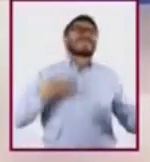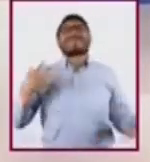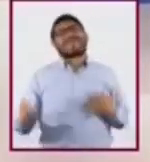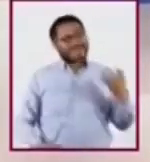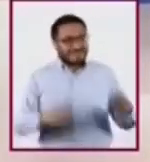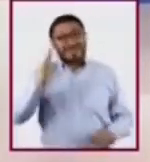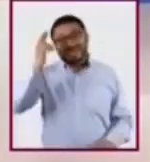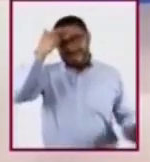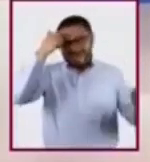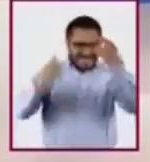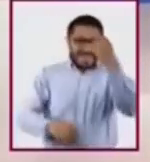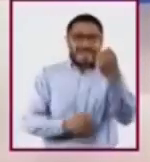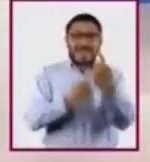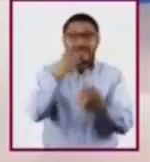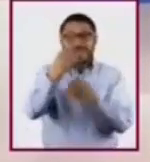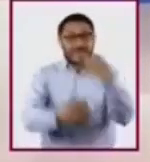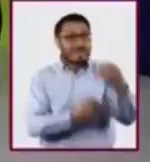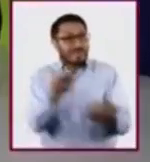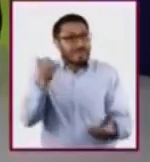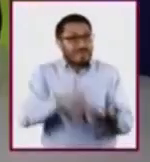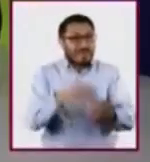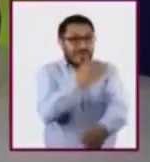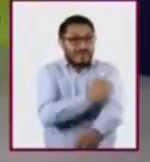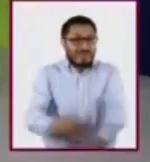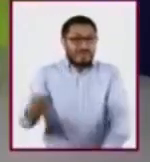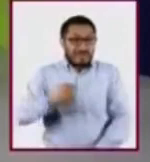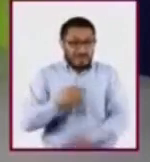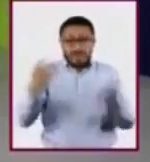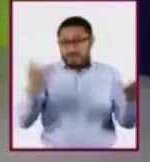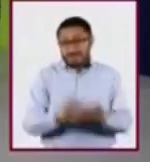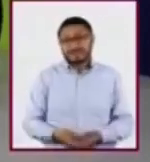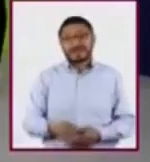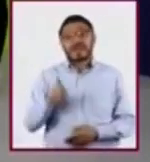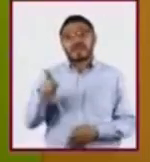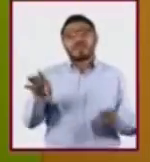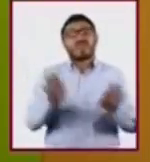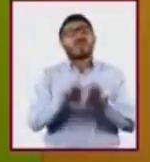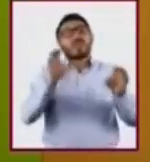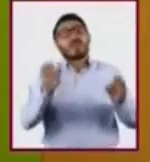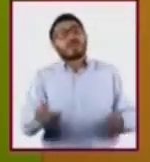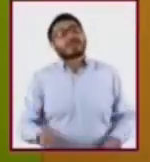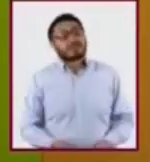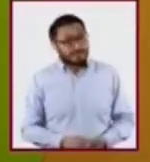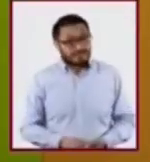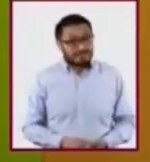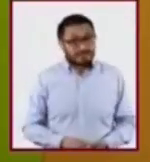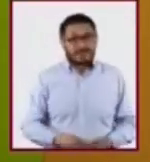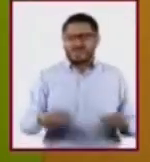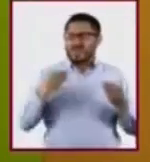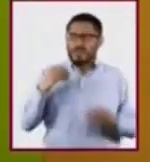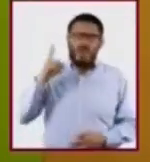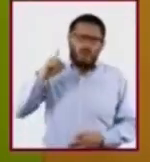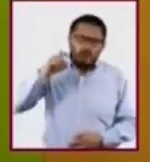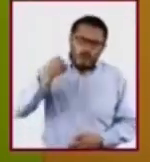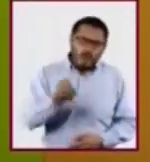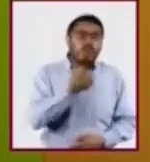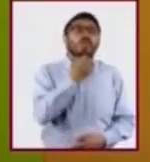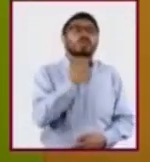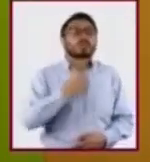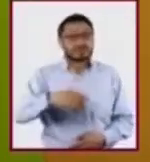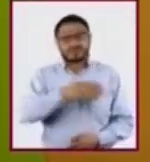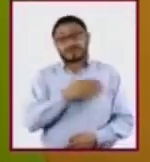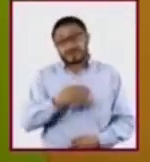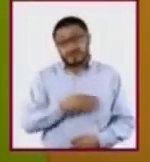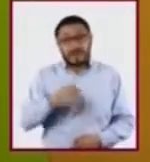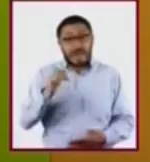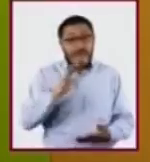recordando algunos juegos que he practicado con mi familia. ¿Y tú, Leslie, cómo te sientes? A mí me dio mucha sed. Lo bueno es que teníamos nuestras